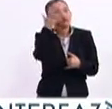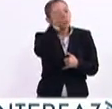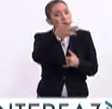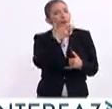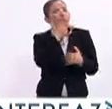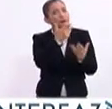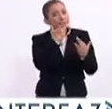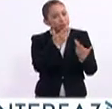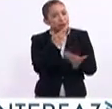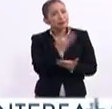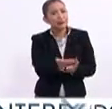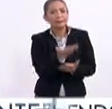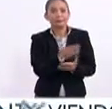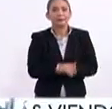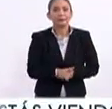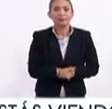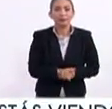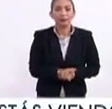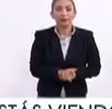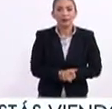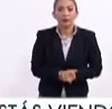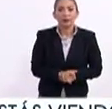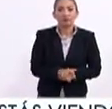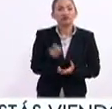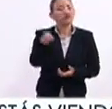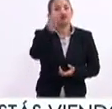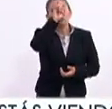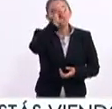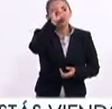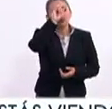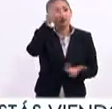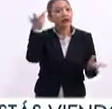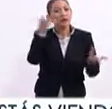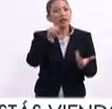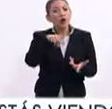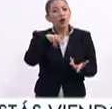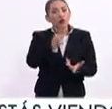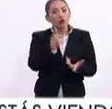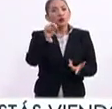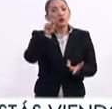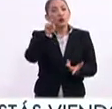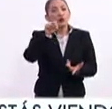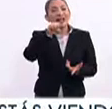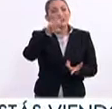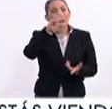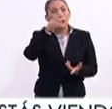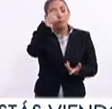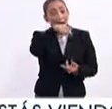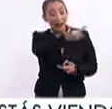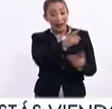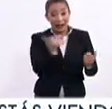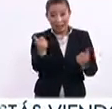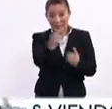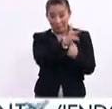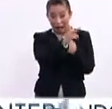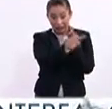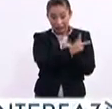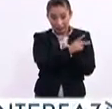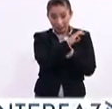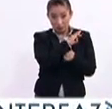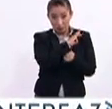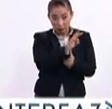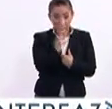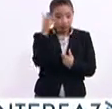futuro viable. ¿Qué recomendaciones está emitiendo la ONU, la UNESCO, para que los gobiernos puedan en un